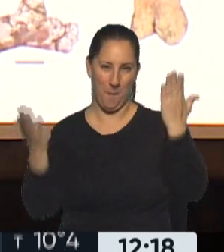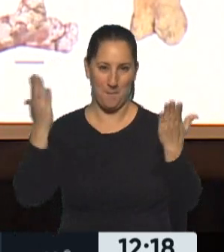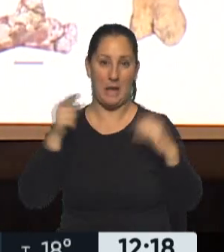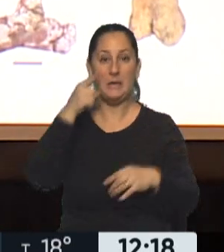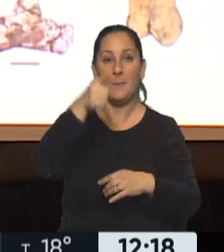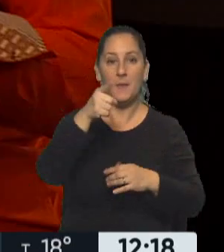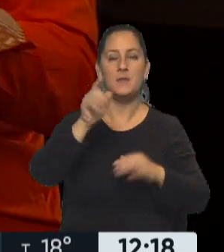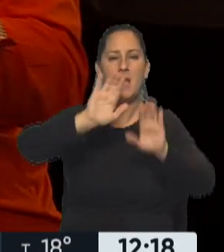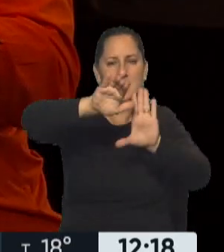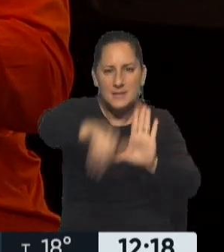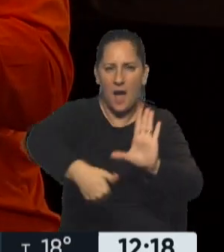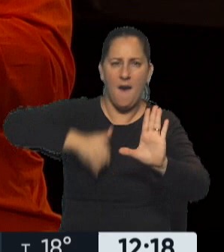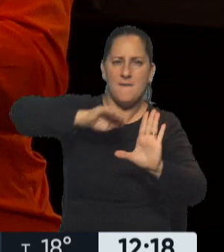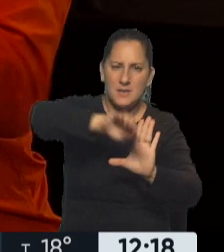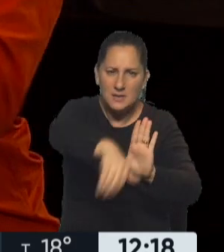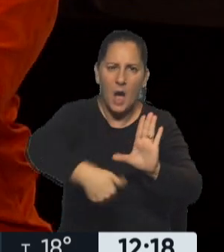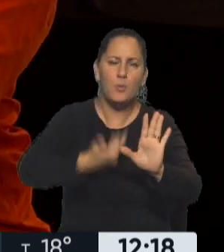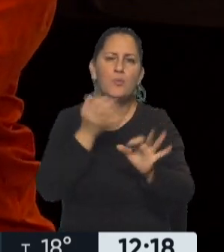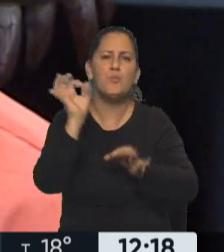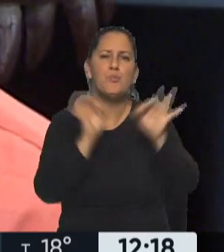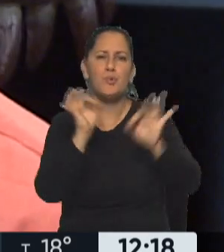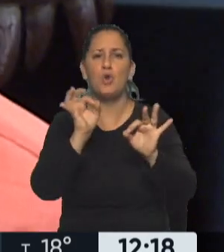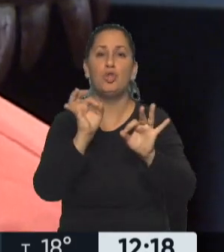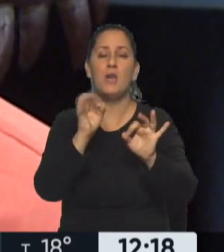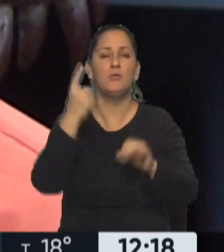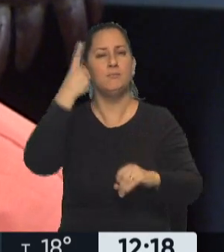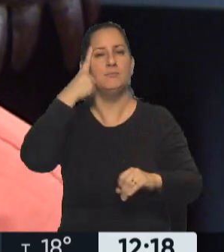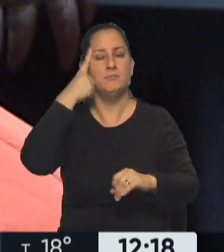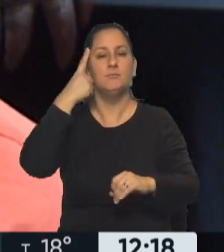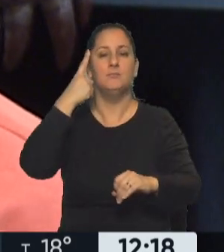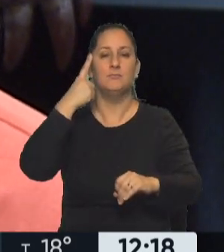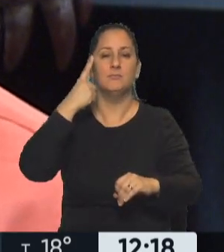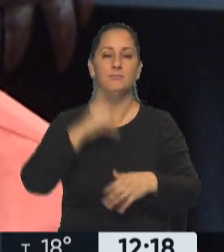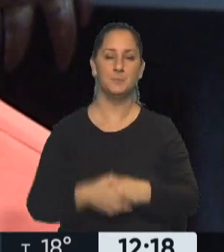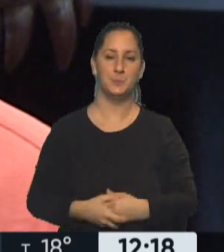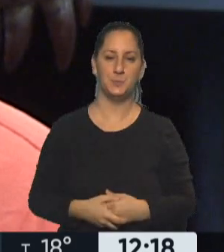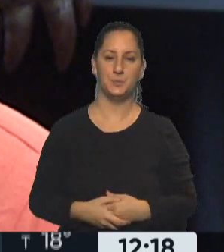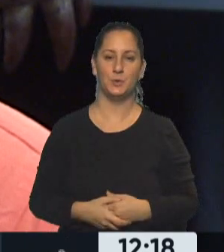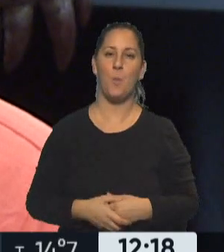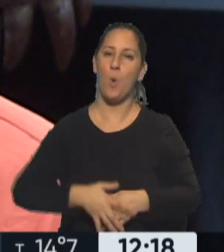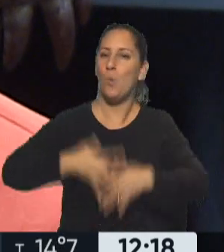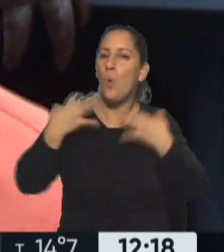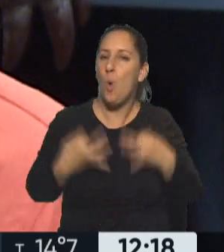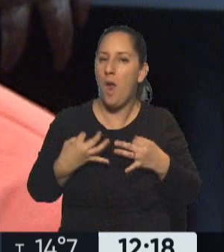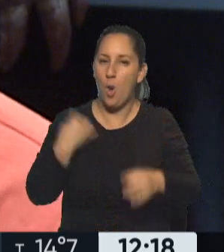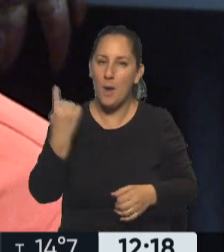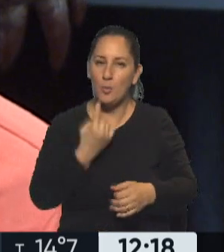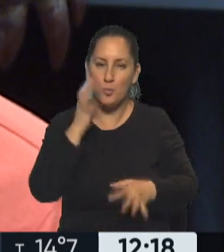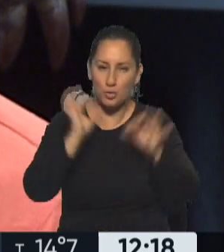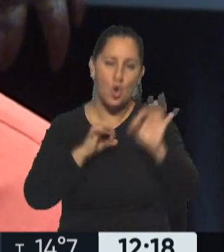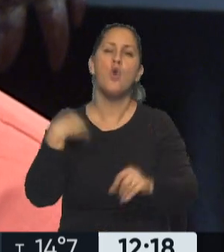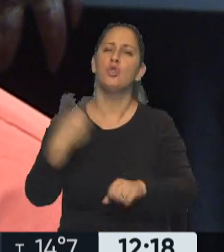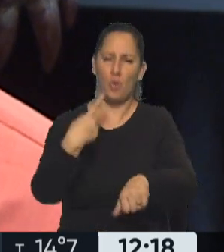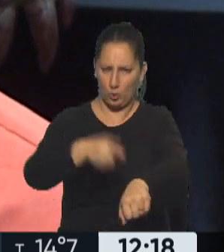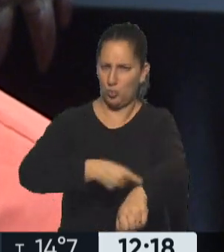una excavación y un proyecto en realidad que fue muy cálido para nosotros nosotros estamos acostumbrados